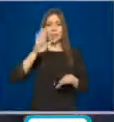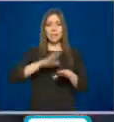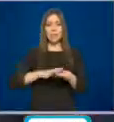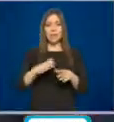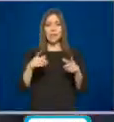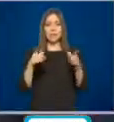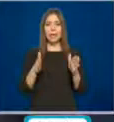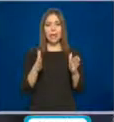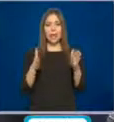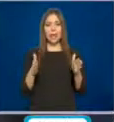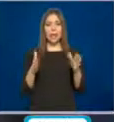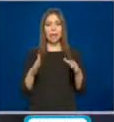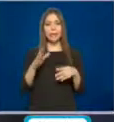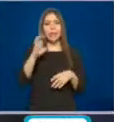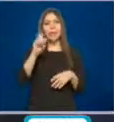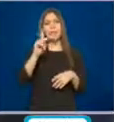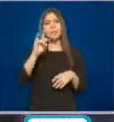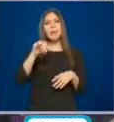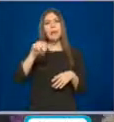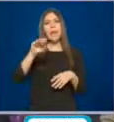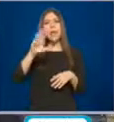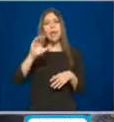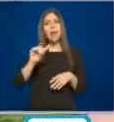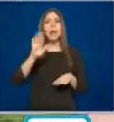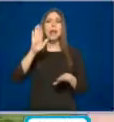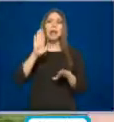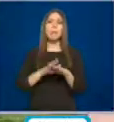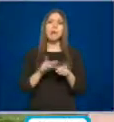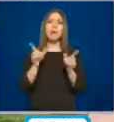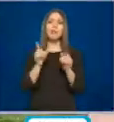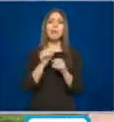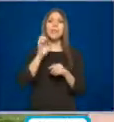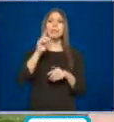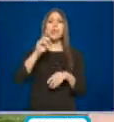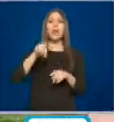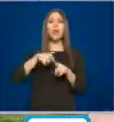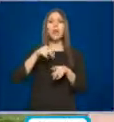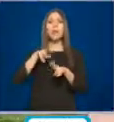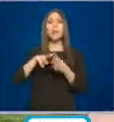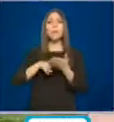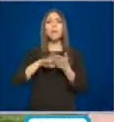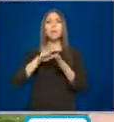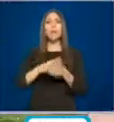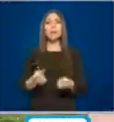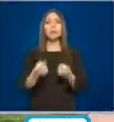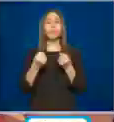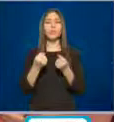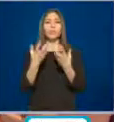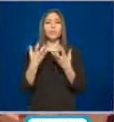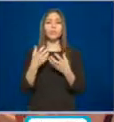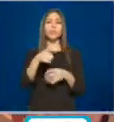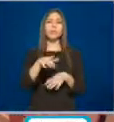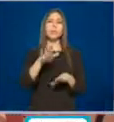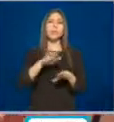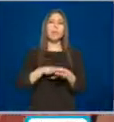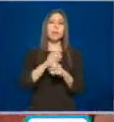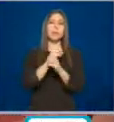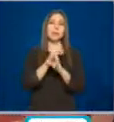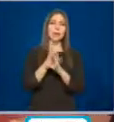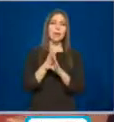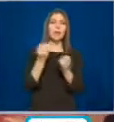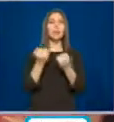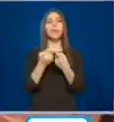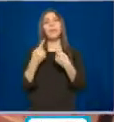grande, Quique, y la espinaca Sí. es más chiquita. Obviamente también el color. El color, ¿verdad? Sí, También. es más Es más intensa, oscura. sí, es Y el también es color. muy diferente La a una espinaca. lechuga.